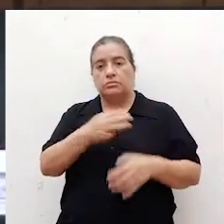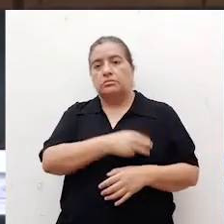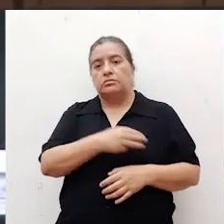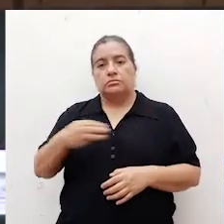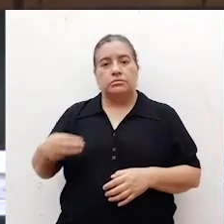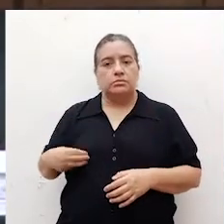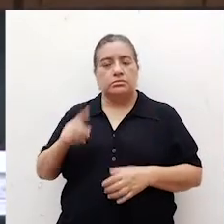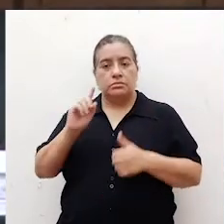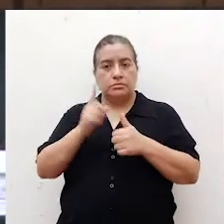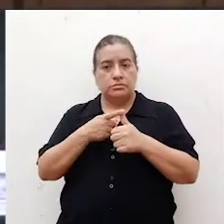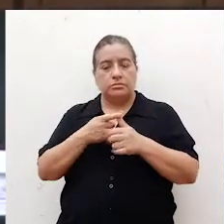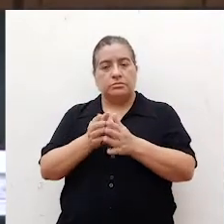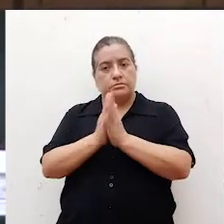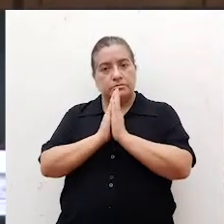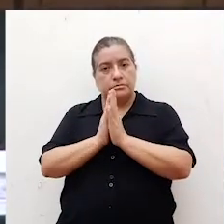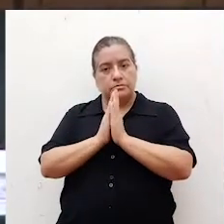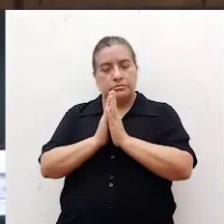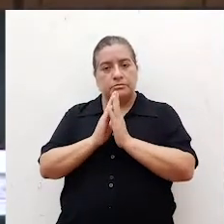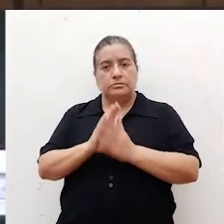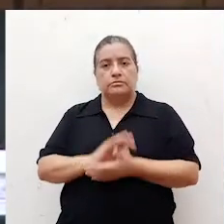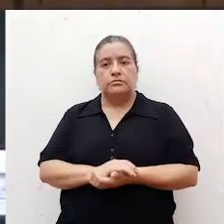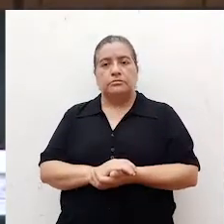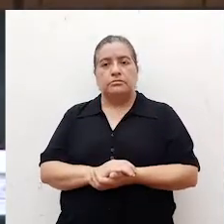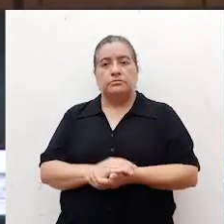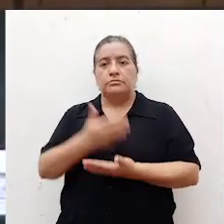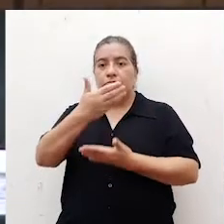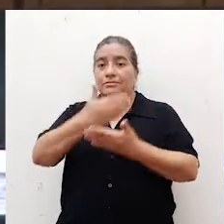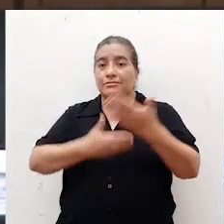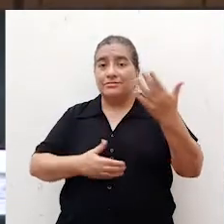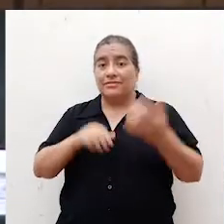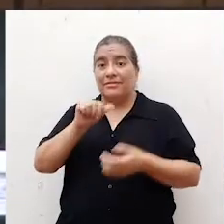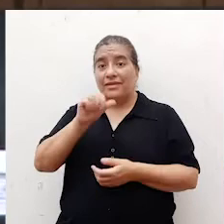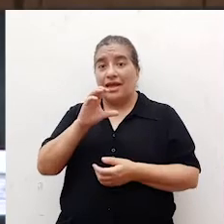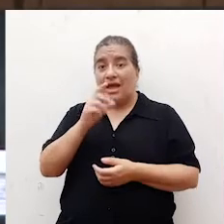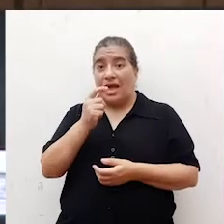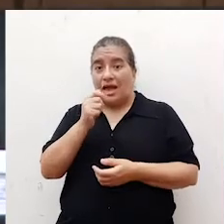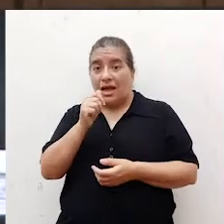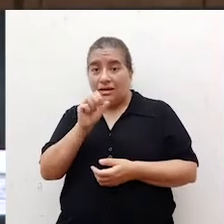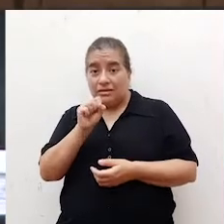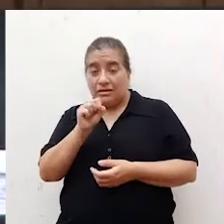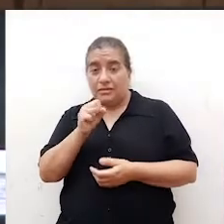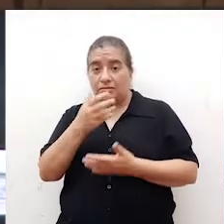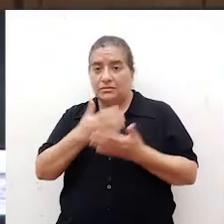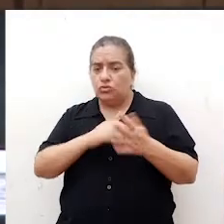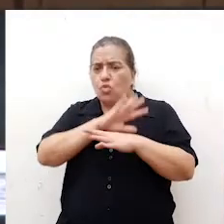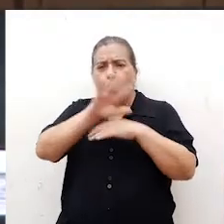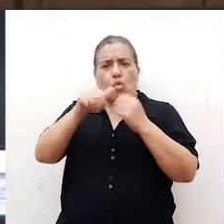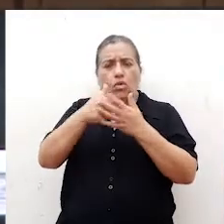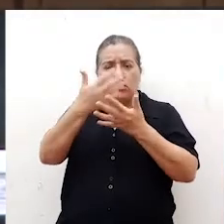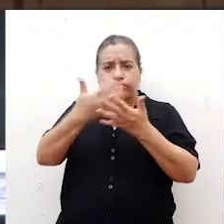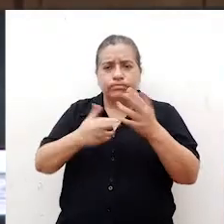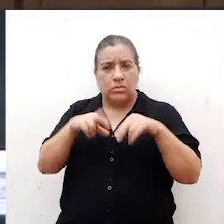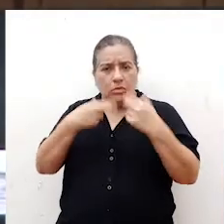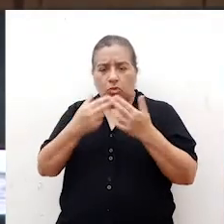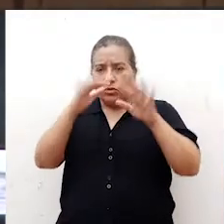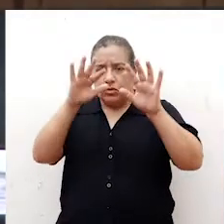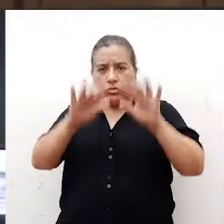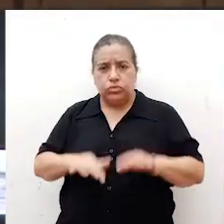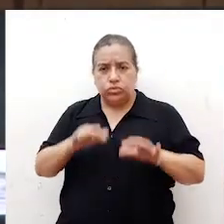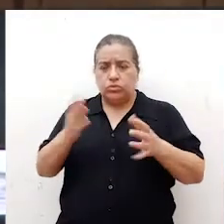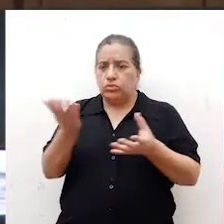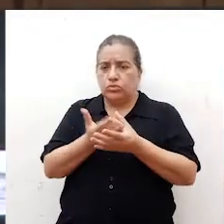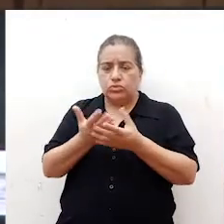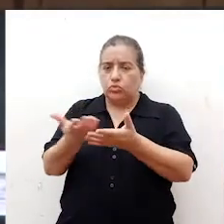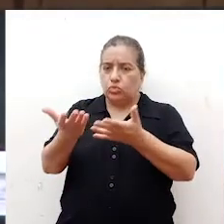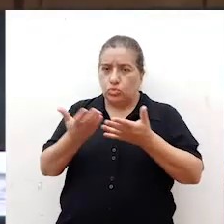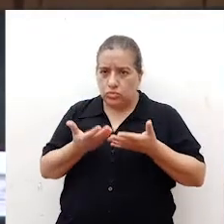compagine esas decisiones que se tomaron ahí con los hechos concretos que luego se realizaron, porque una cosa